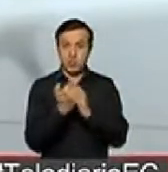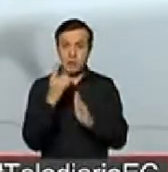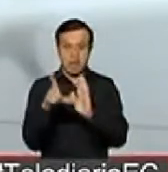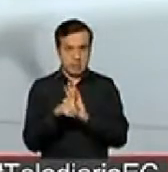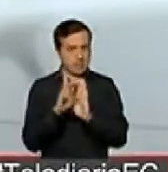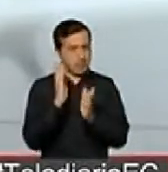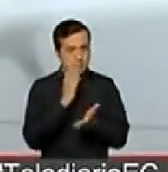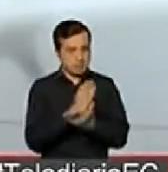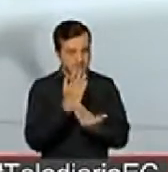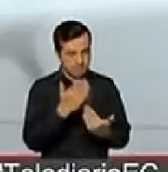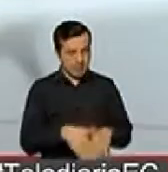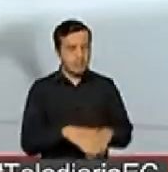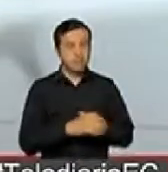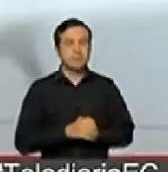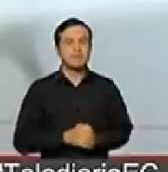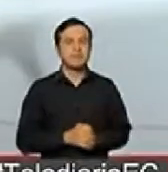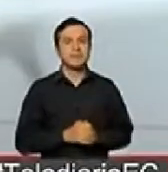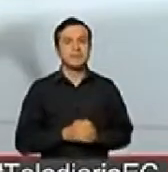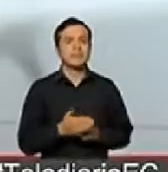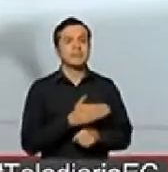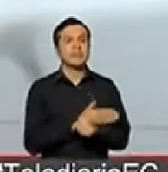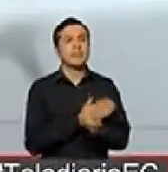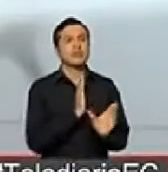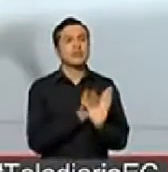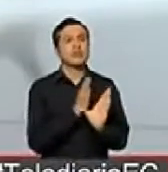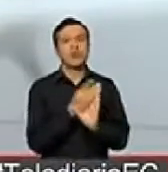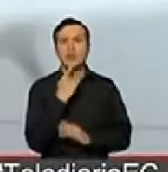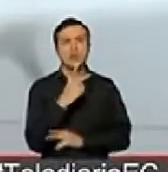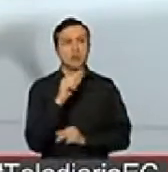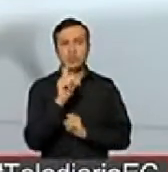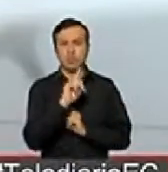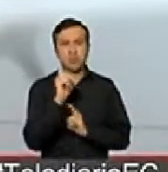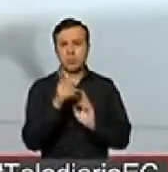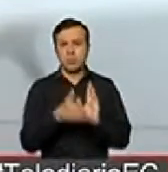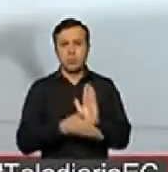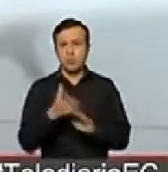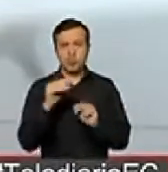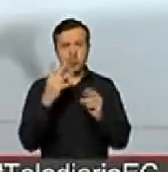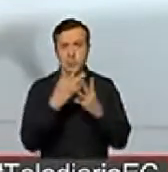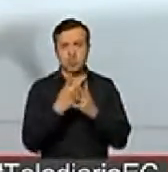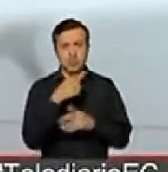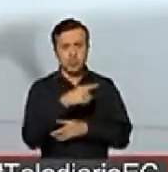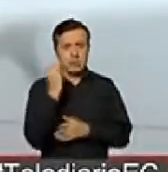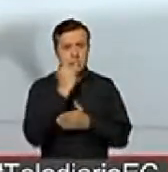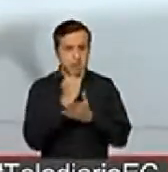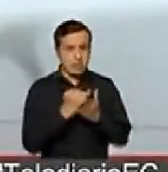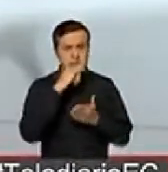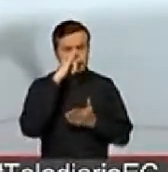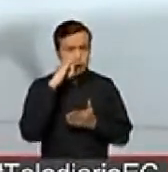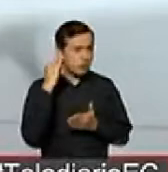Penal. Y la psicóloga le decía, no está listo para salir. Él sigue dibujando niños.